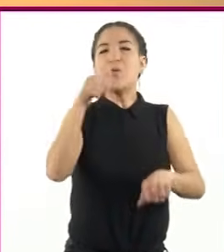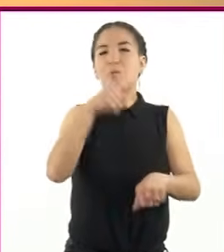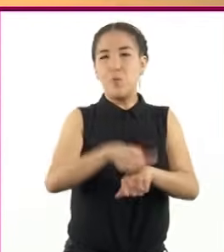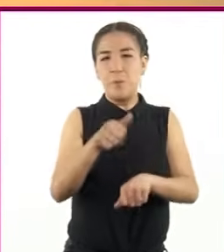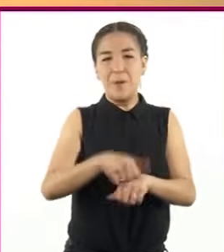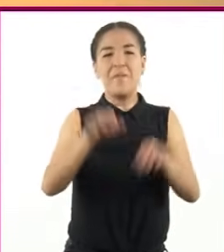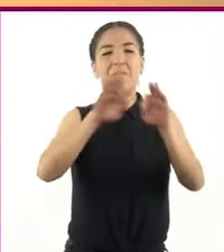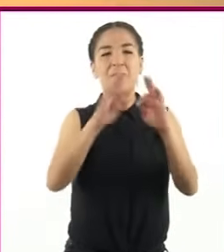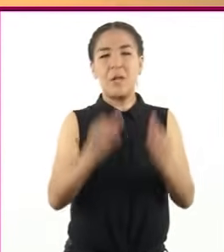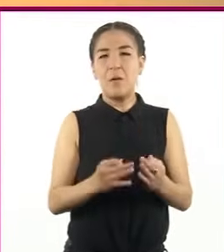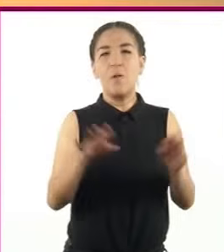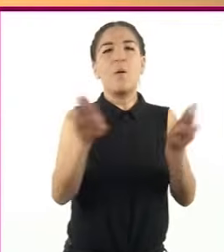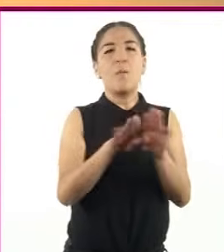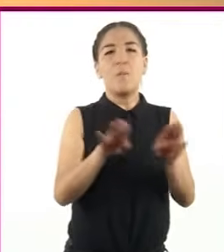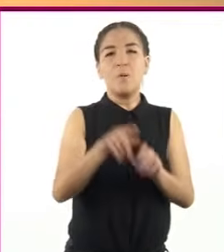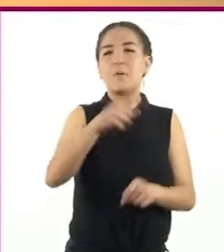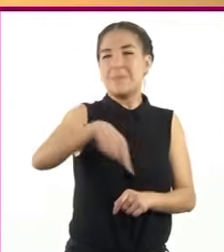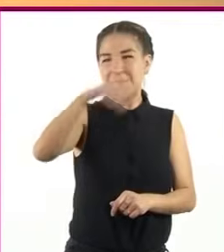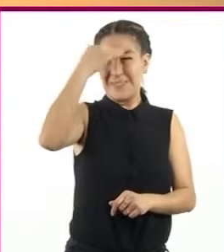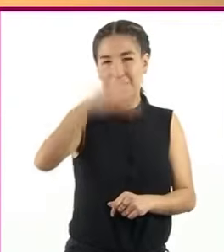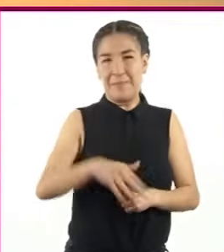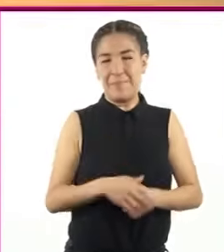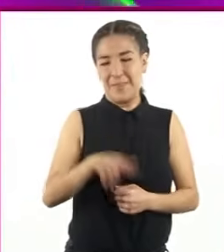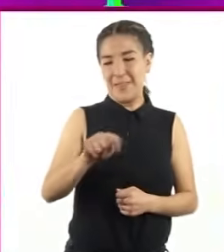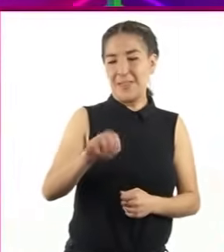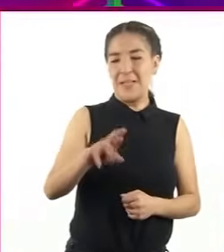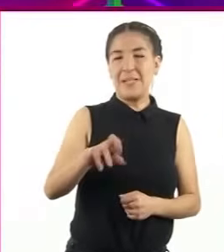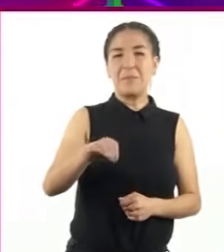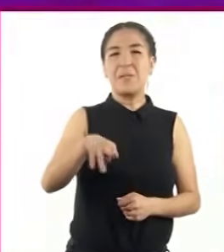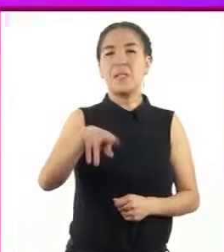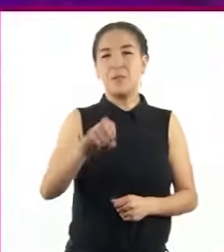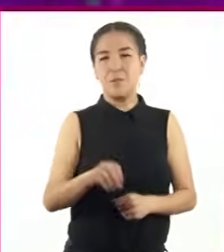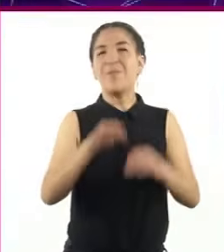figura que de manera formal llamamos término.